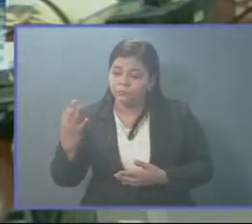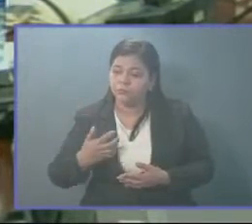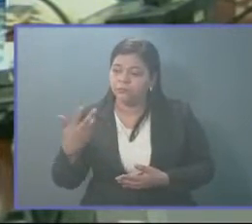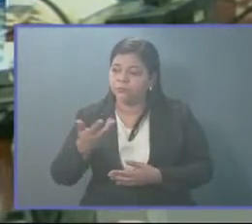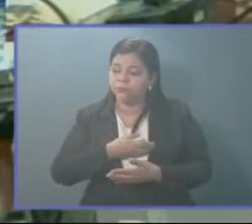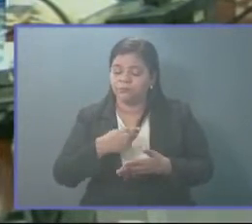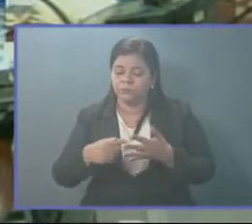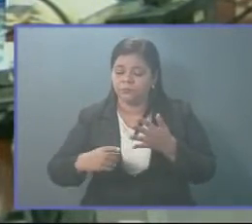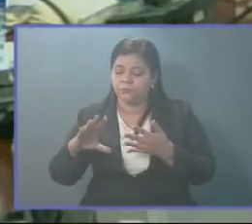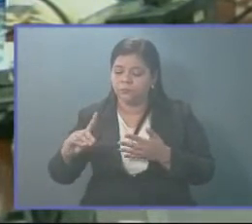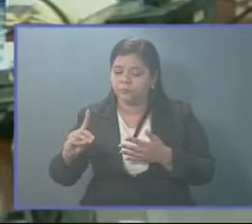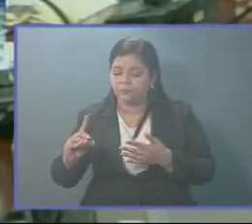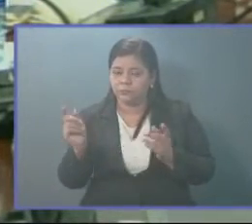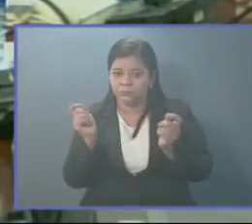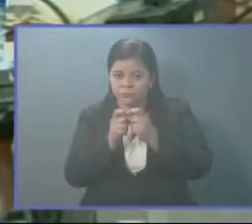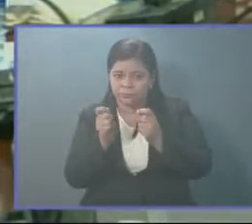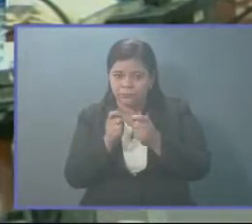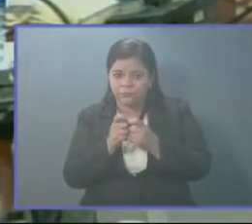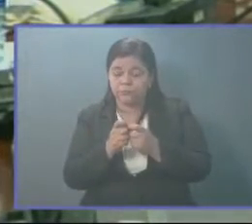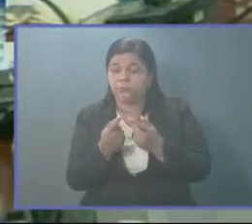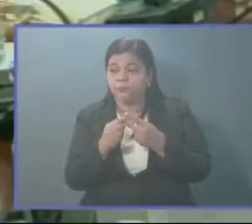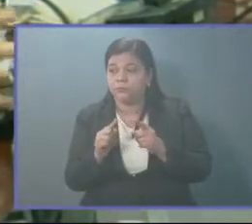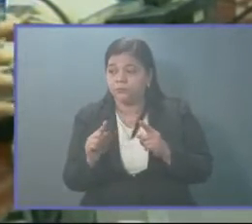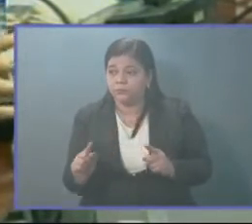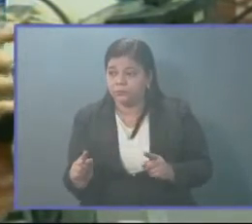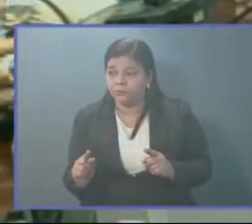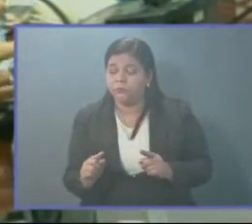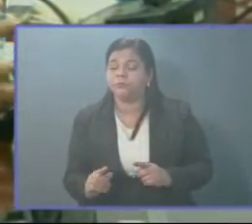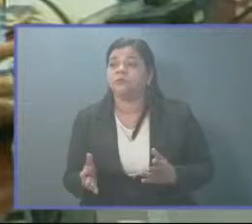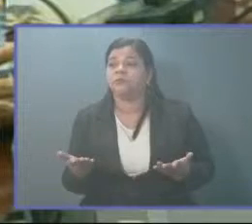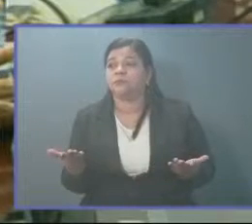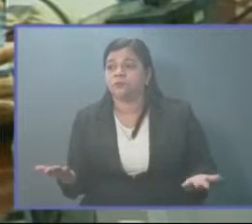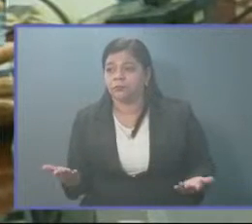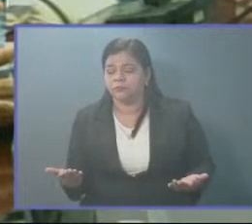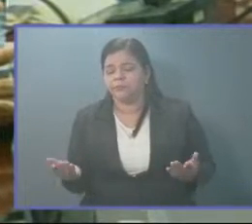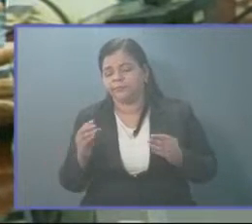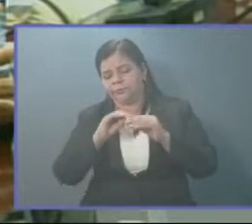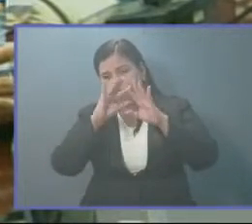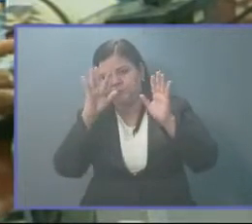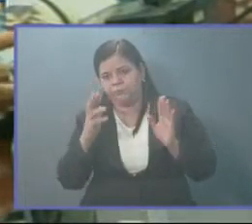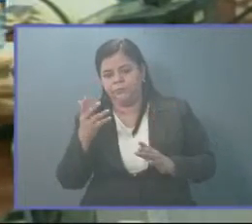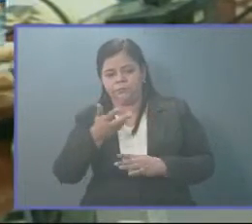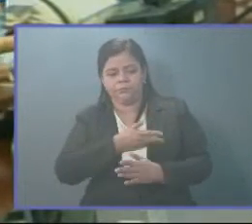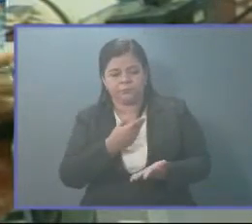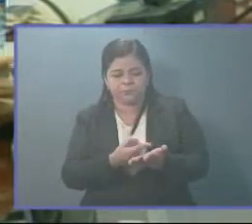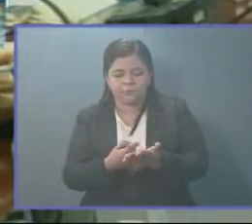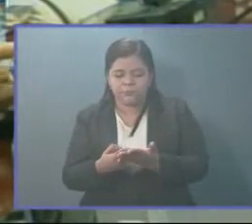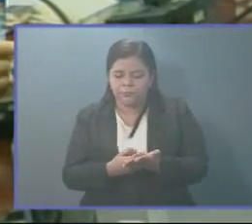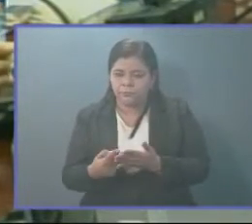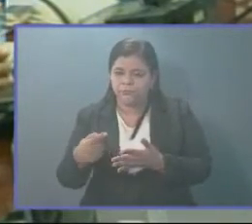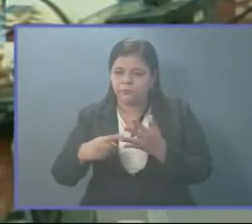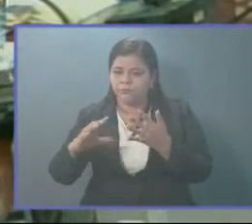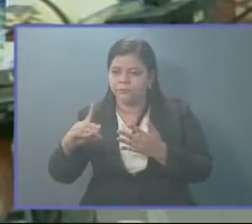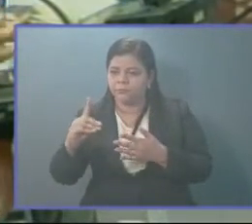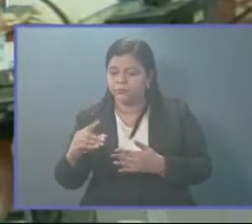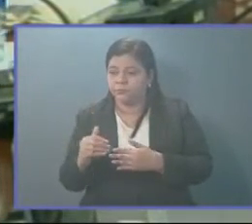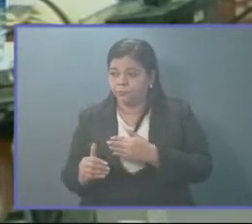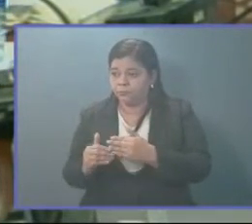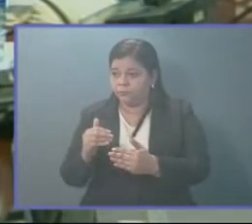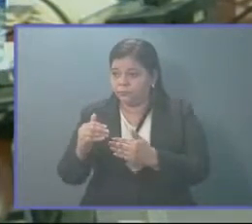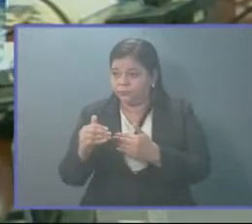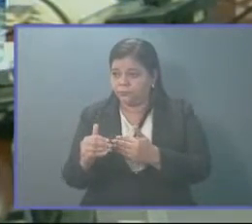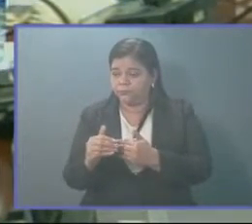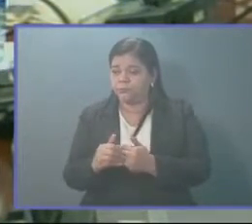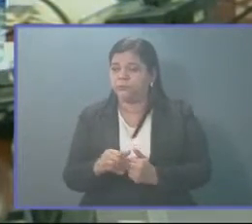código específico, pero parte el hecho, pues que obviamente estamos discutiendo un código procesal